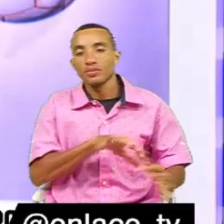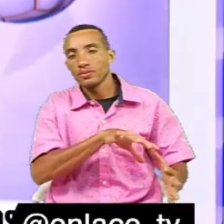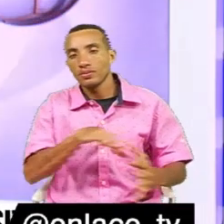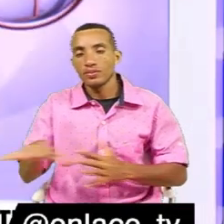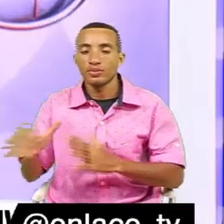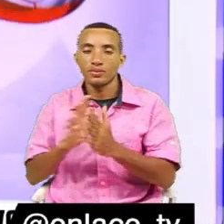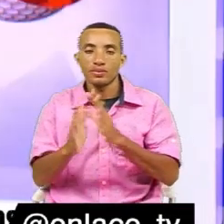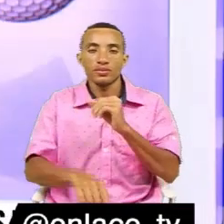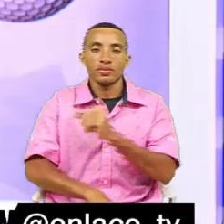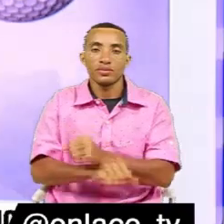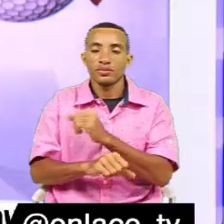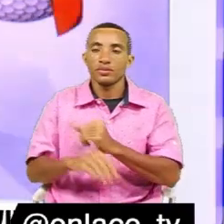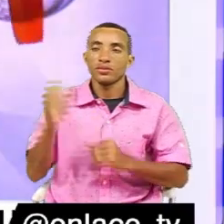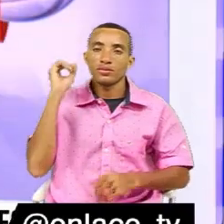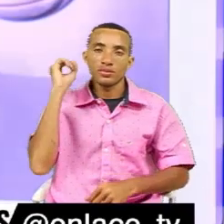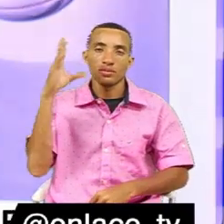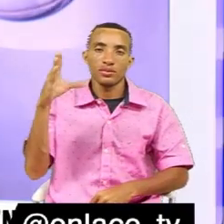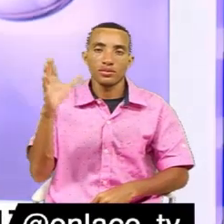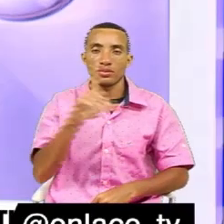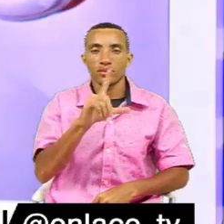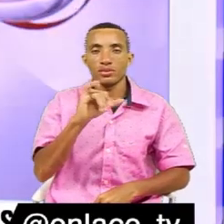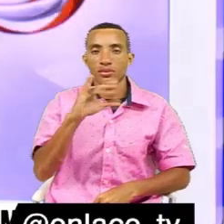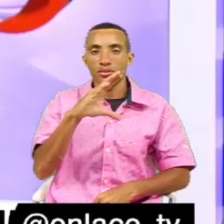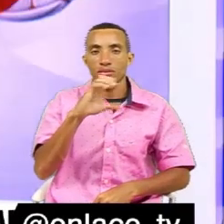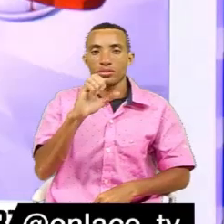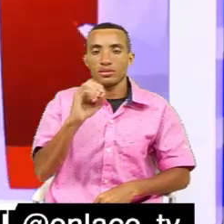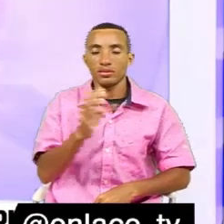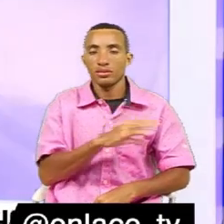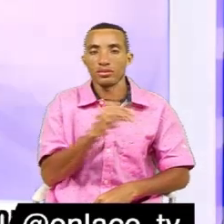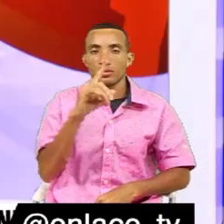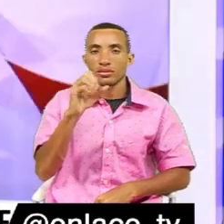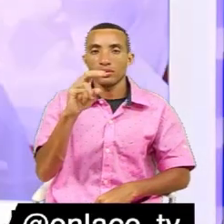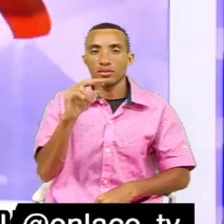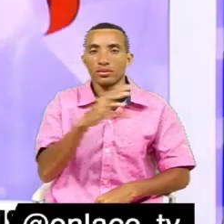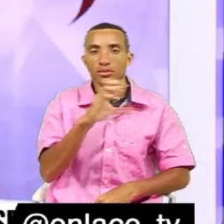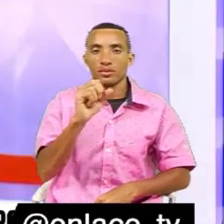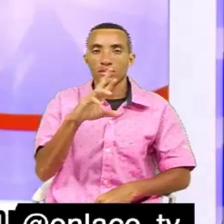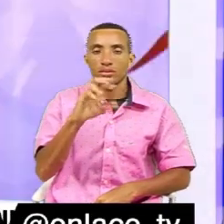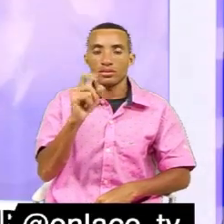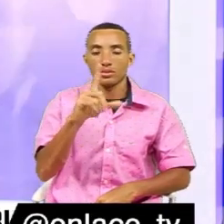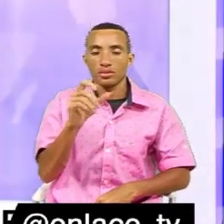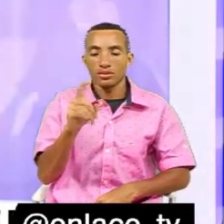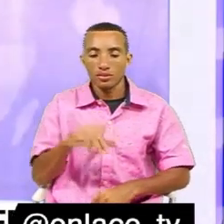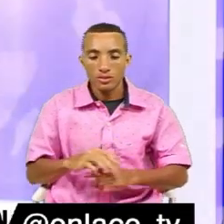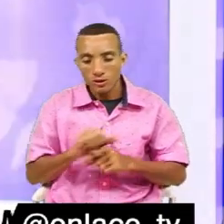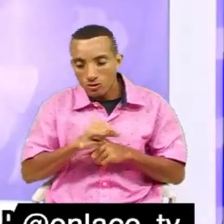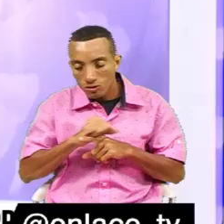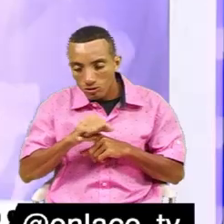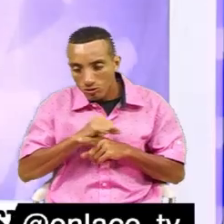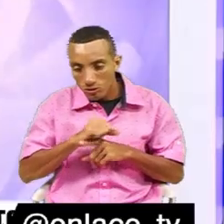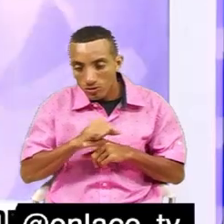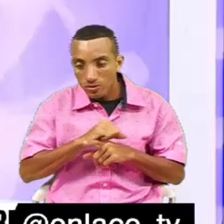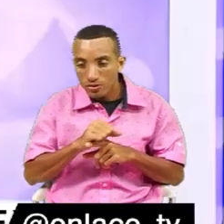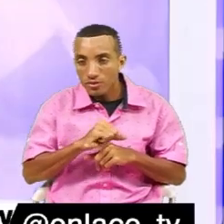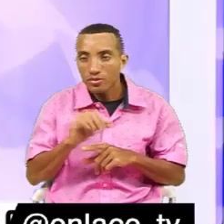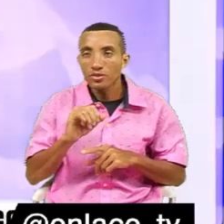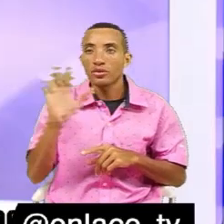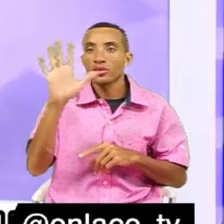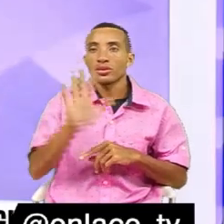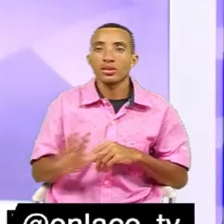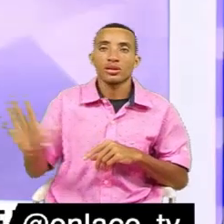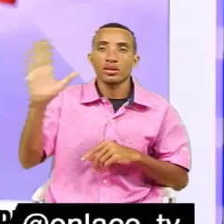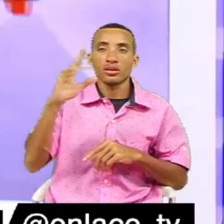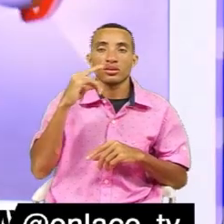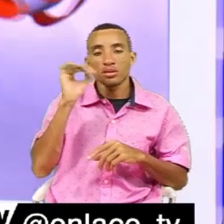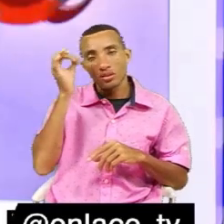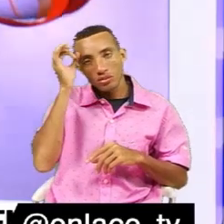porque el Club Liceo San Carlos por estos días se prepara para participar en campeonatos departamentales, y si hay la oportunidad también de representar